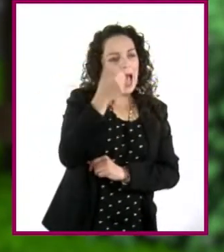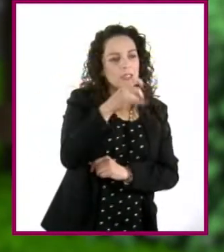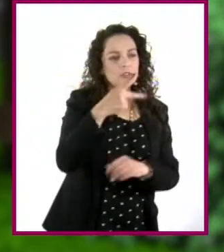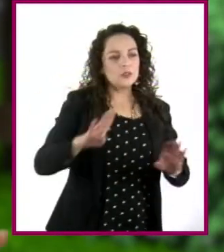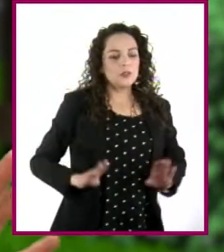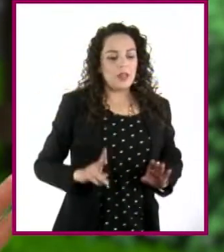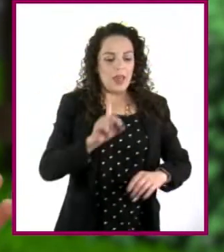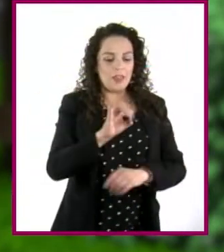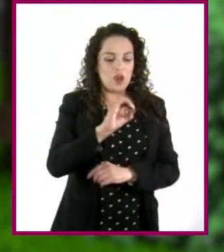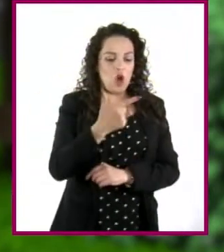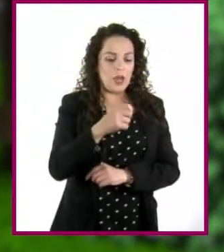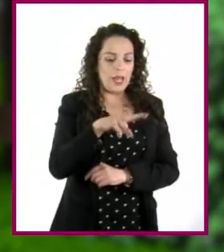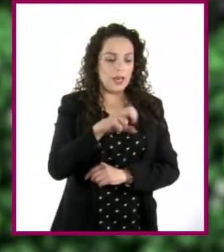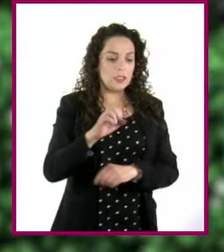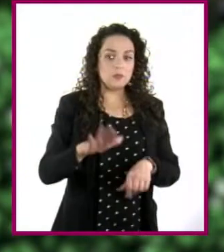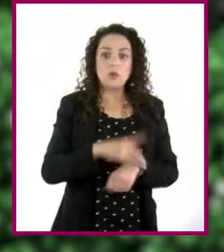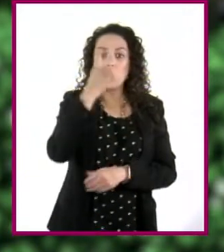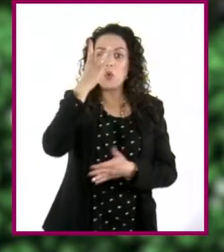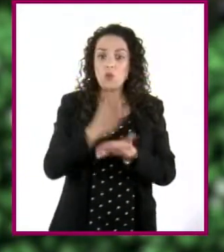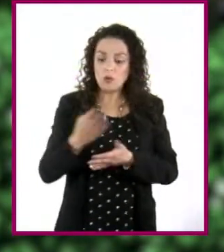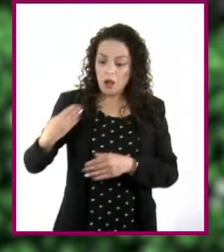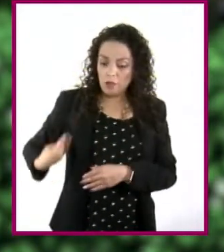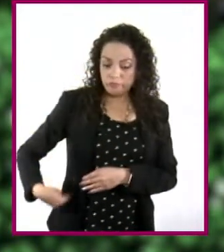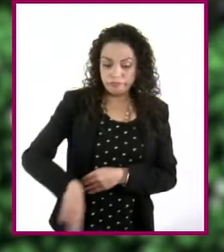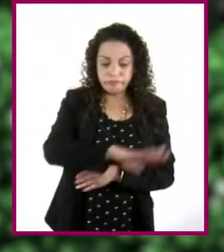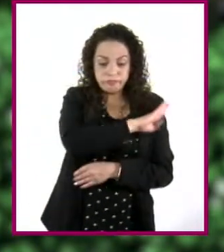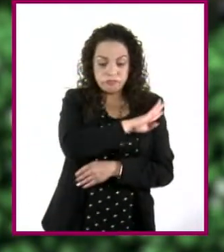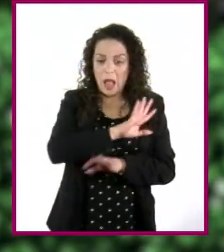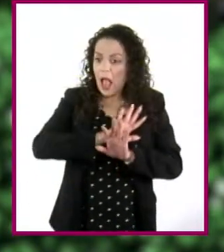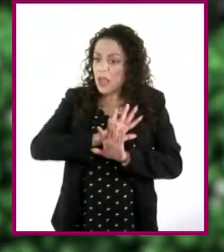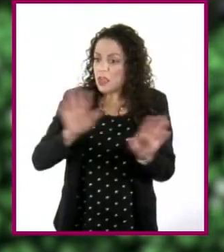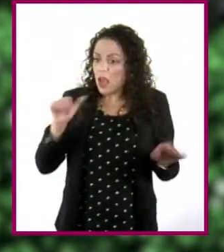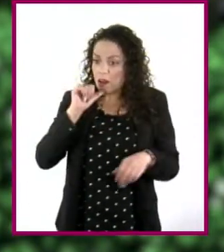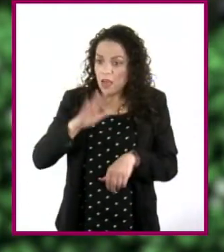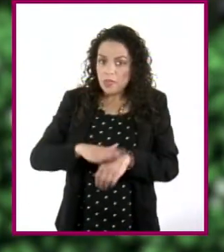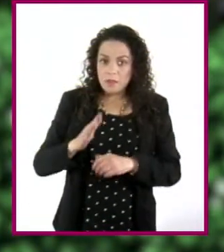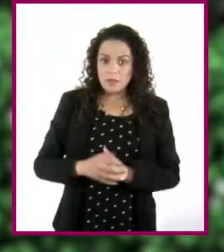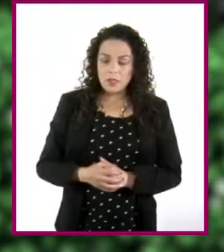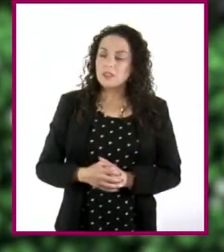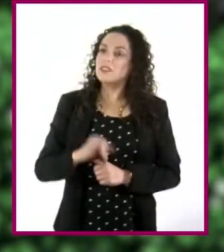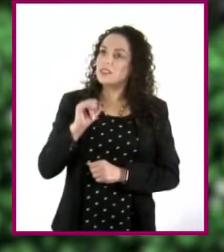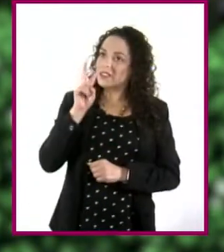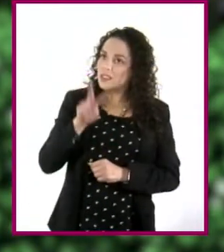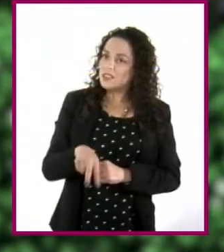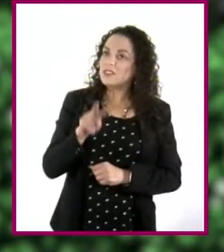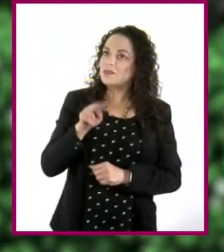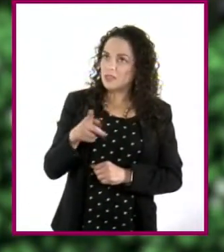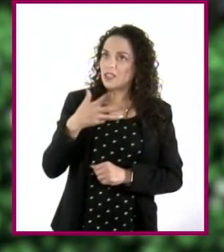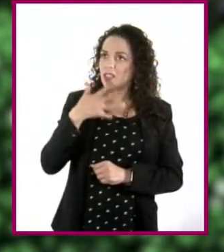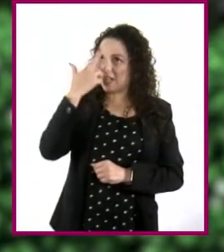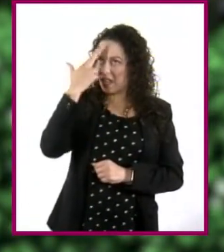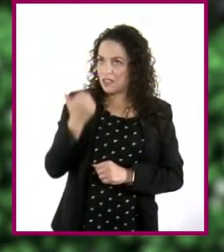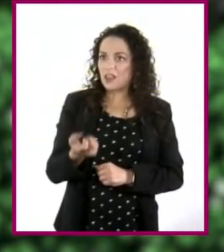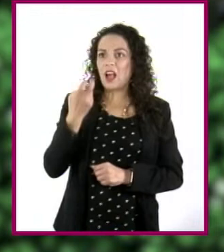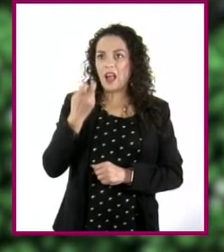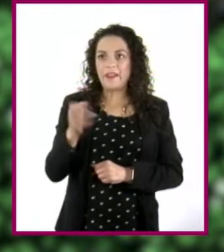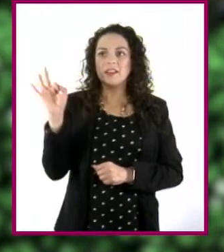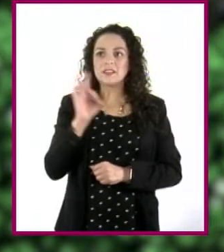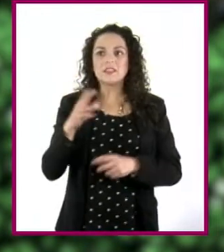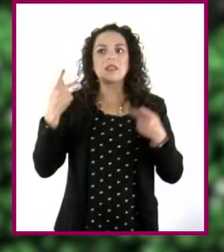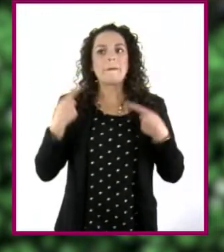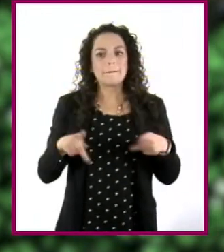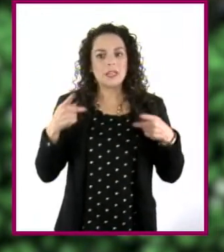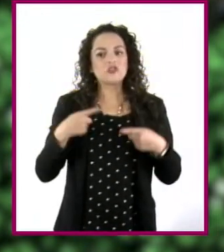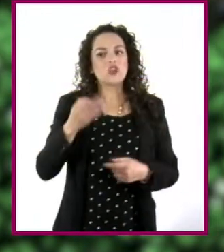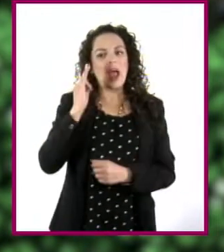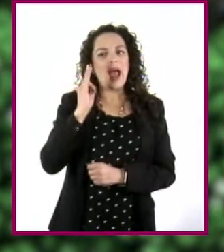no poseía más que un manto para cubrirse. Sí, es cierto. Supongo que eso tiene que ver con que la sociedad ha aceptado